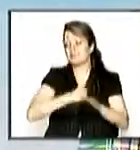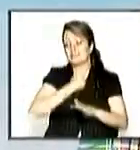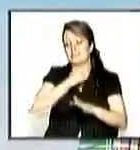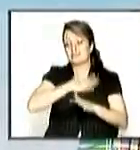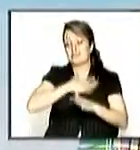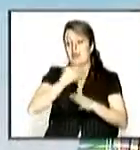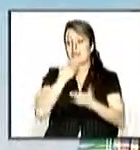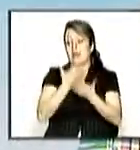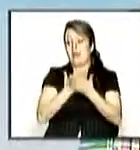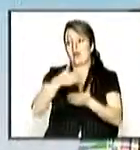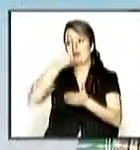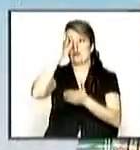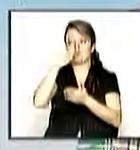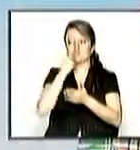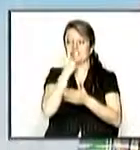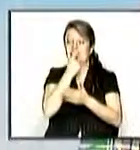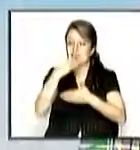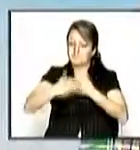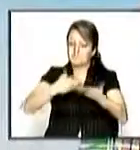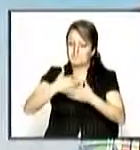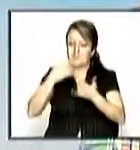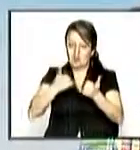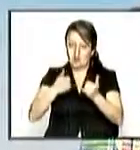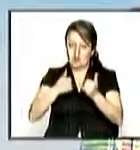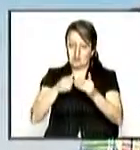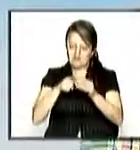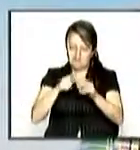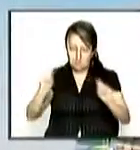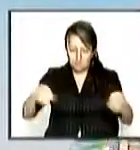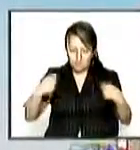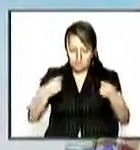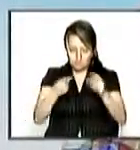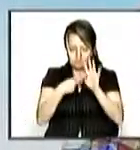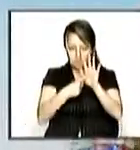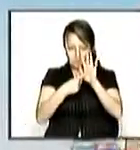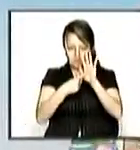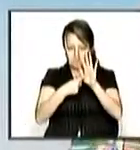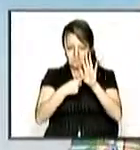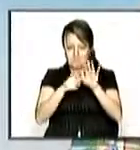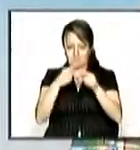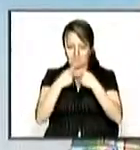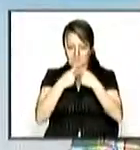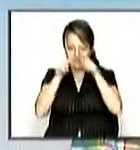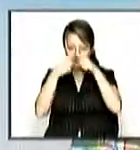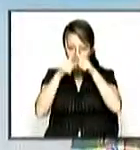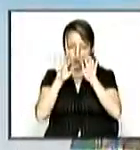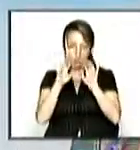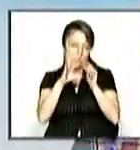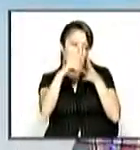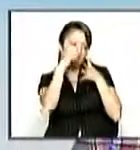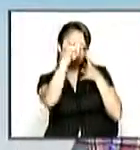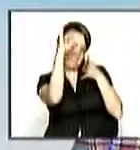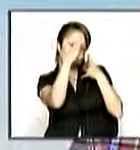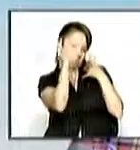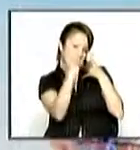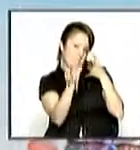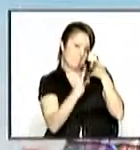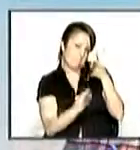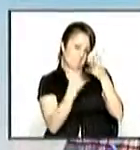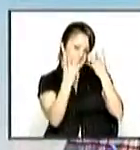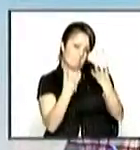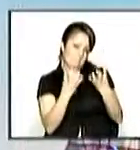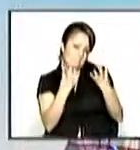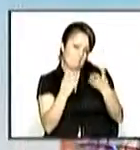caso de la odontología. Después de este corte de comerciales les mostraremos a ustedes esas otras opciones que son saludables, que son